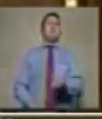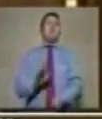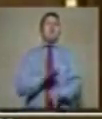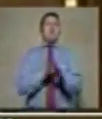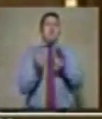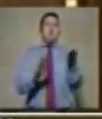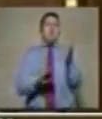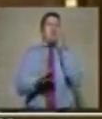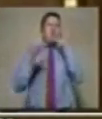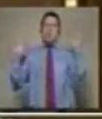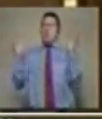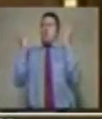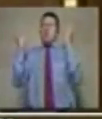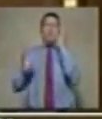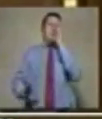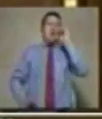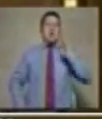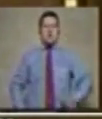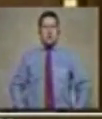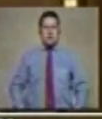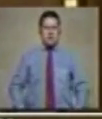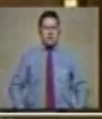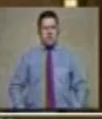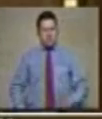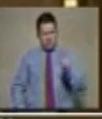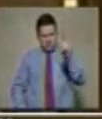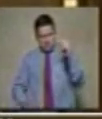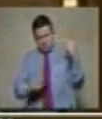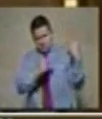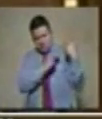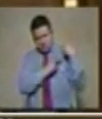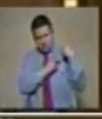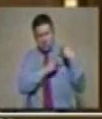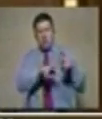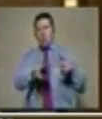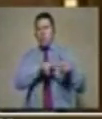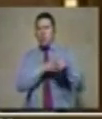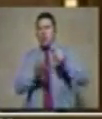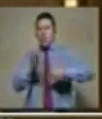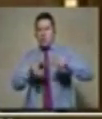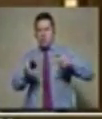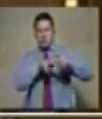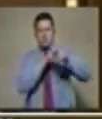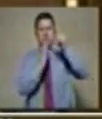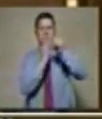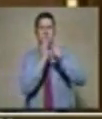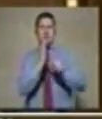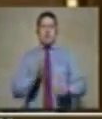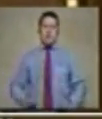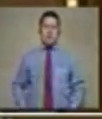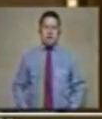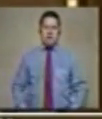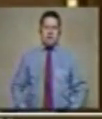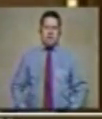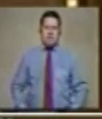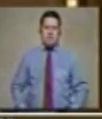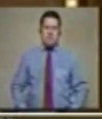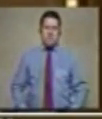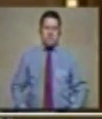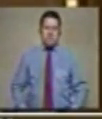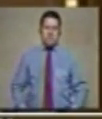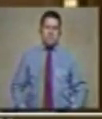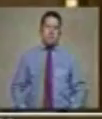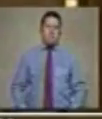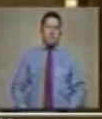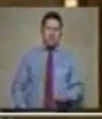muriendo porque no hay ambulancias cuando ellos mismos son responsables de haber cancelado sus contratos y esos programas esto